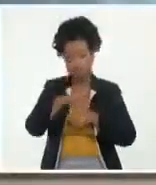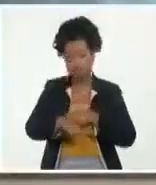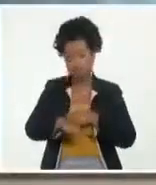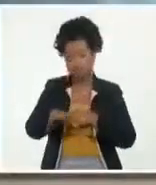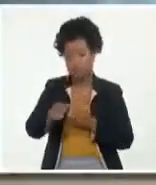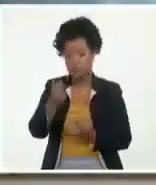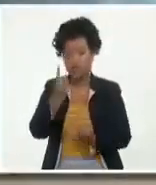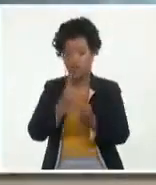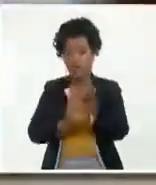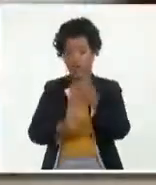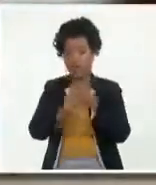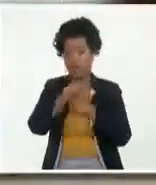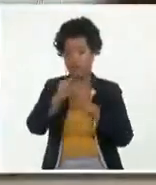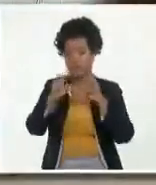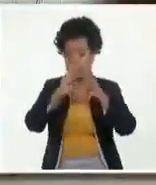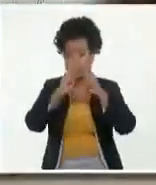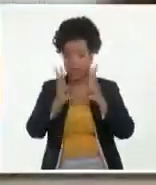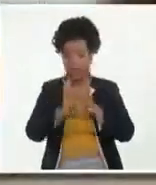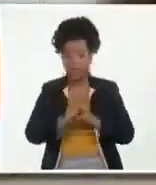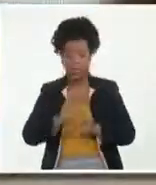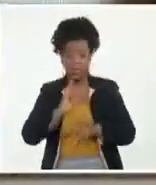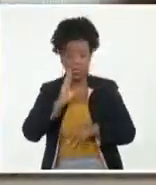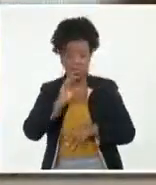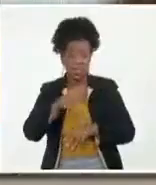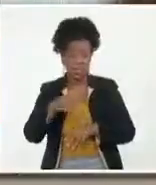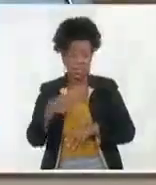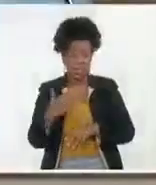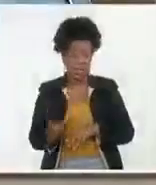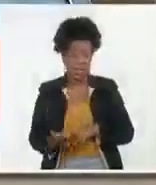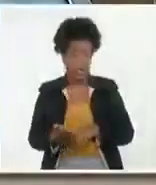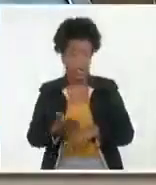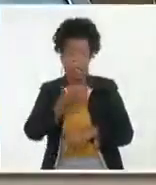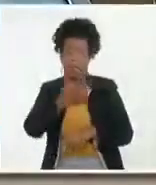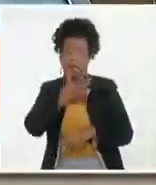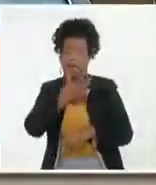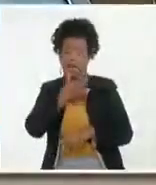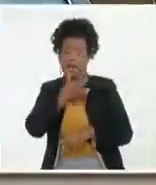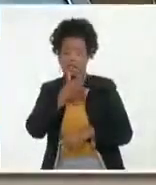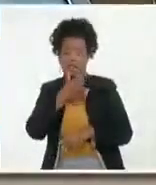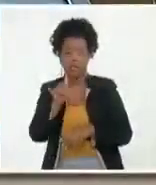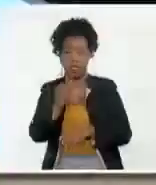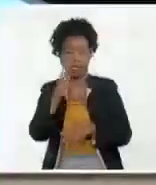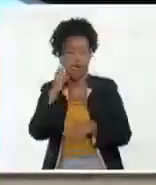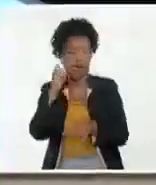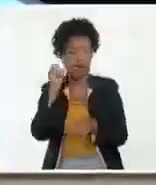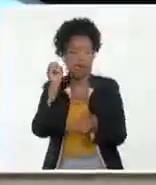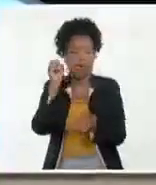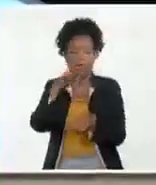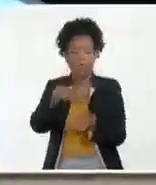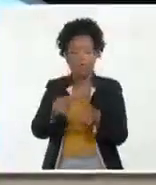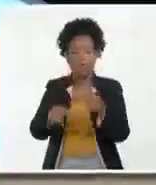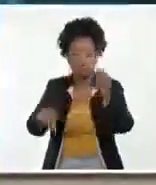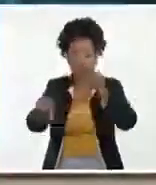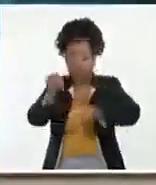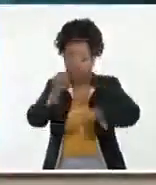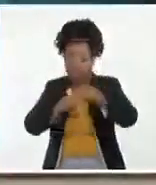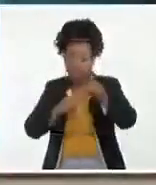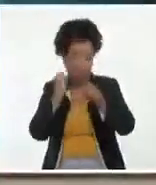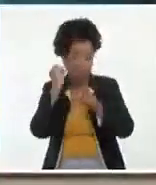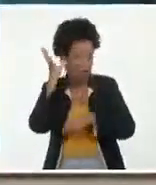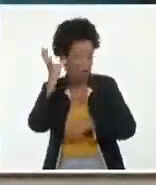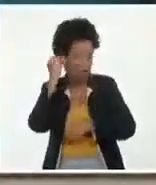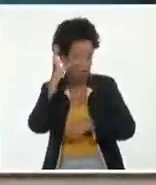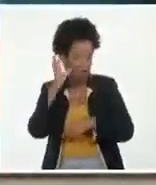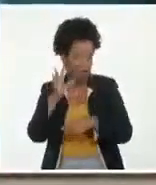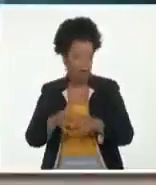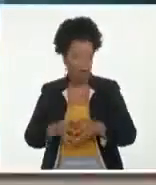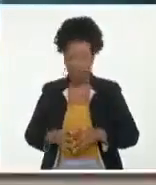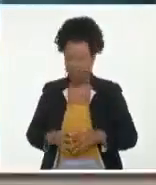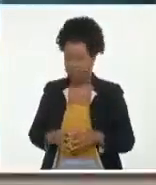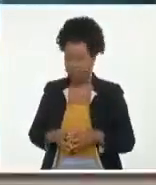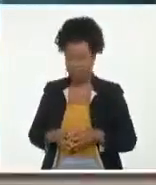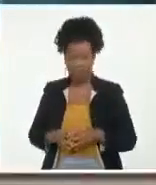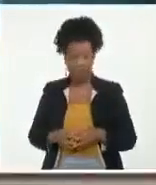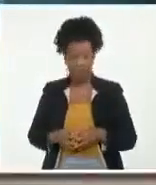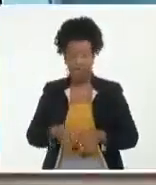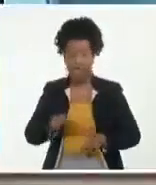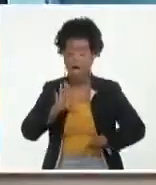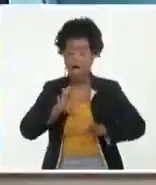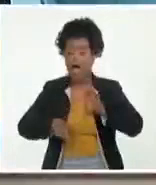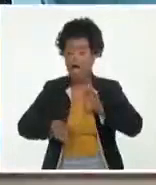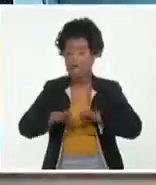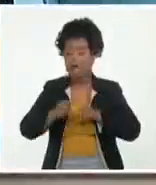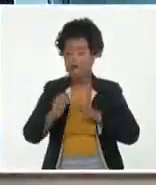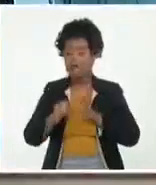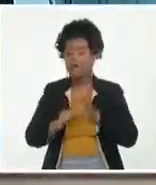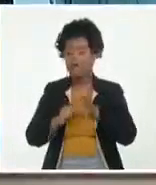en redes sociales como un experimento. Óigame, y han llegado incluso a aconsejar a los padres que se abstengan